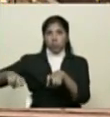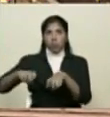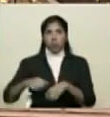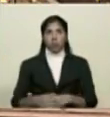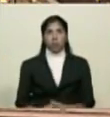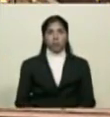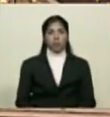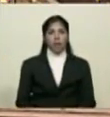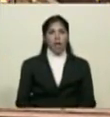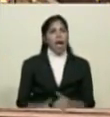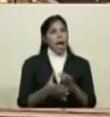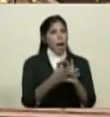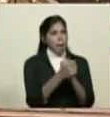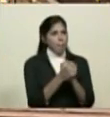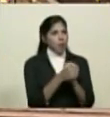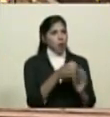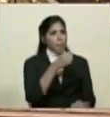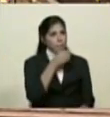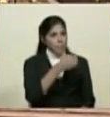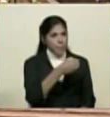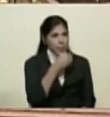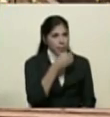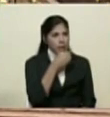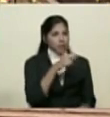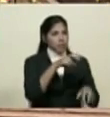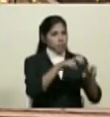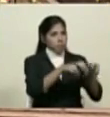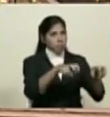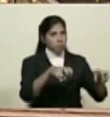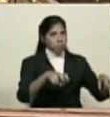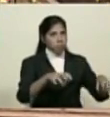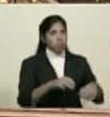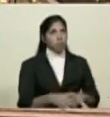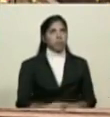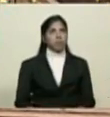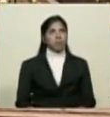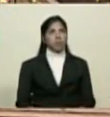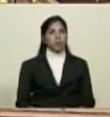gente, amigos de la prensa, invitados especiales, señoras y señores.